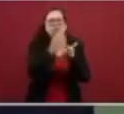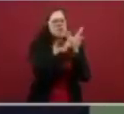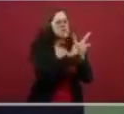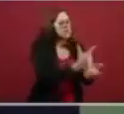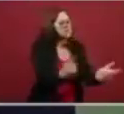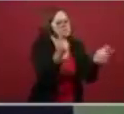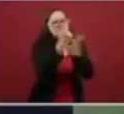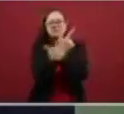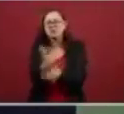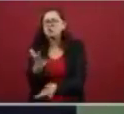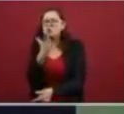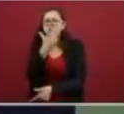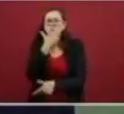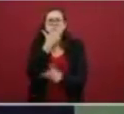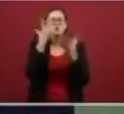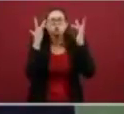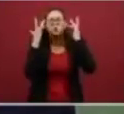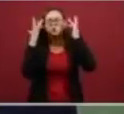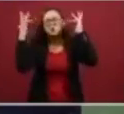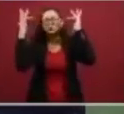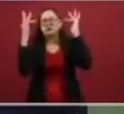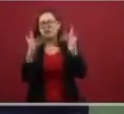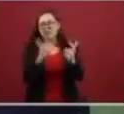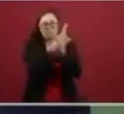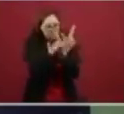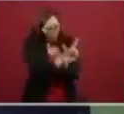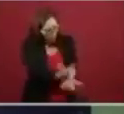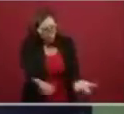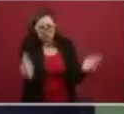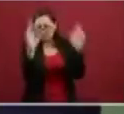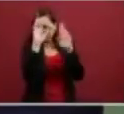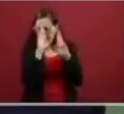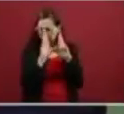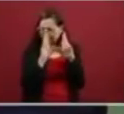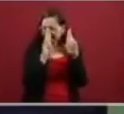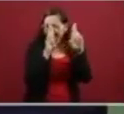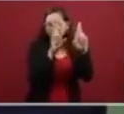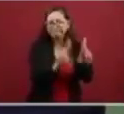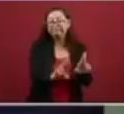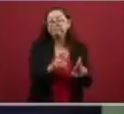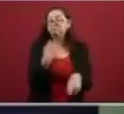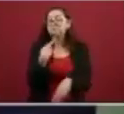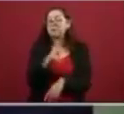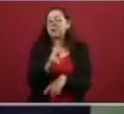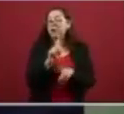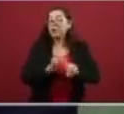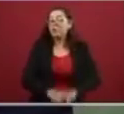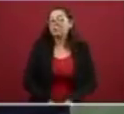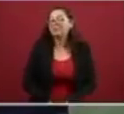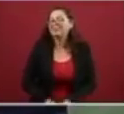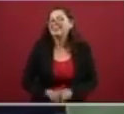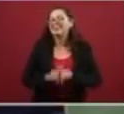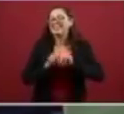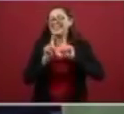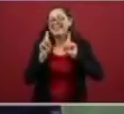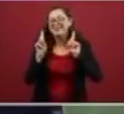son sagradas. Y otra cosa muy